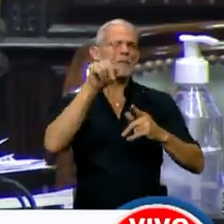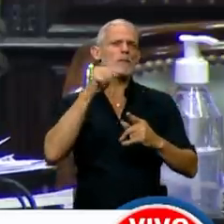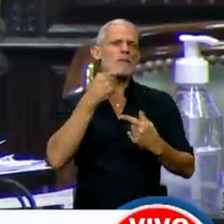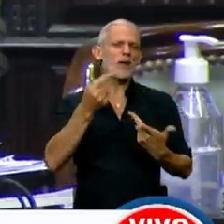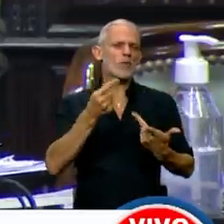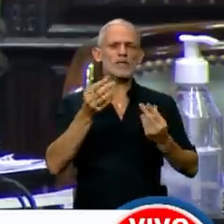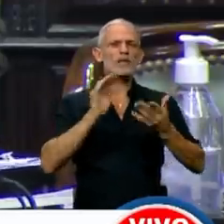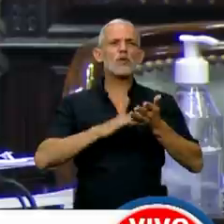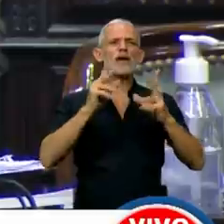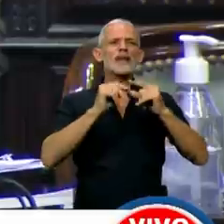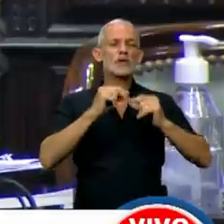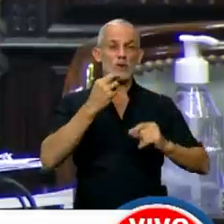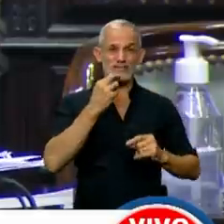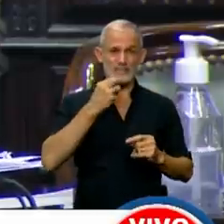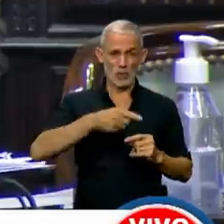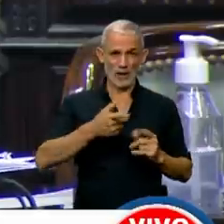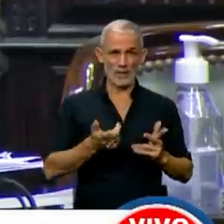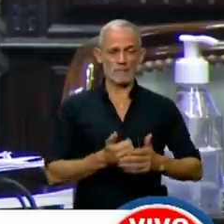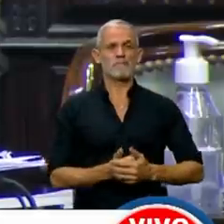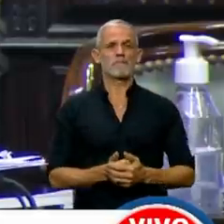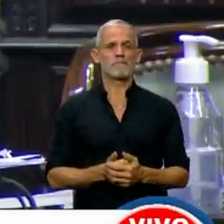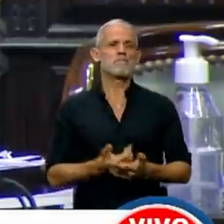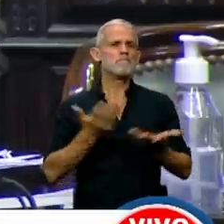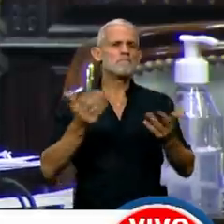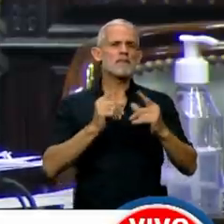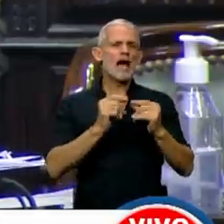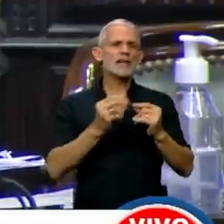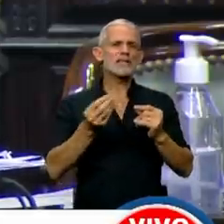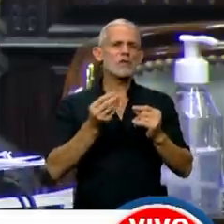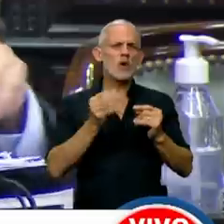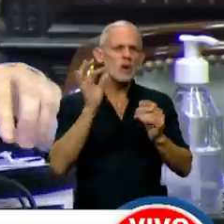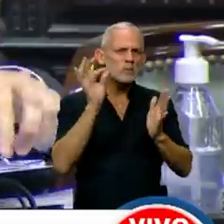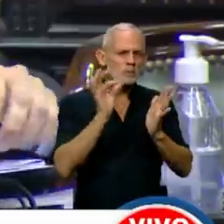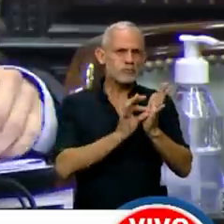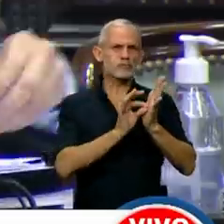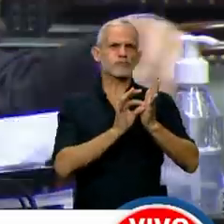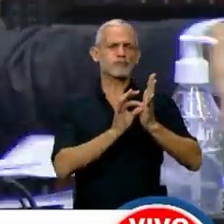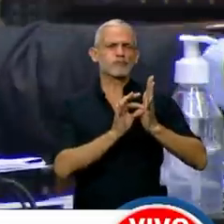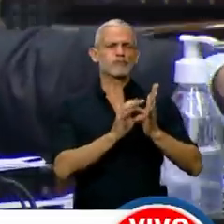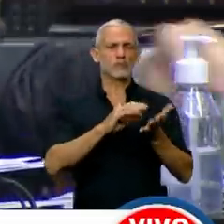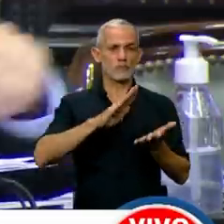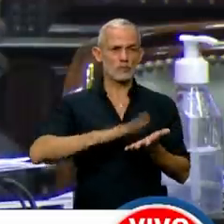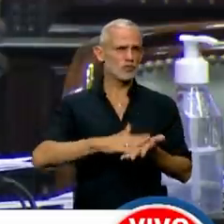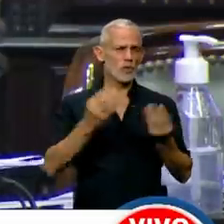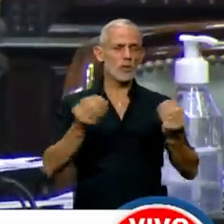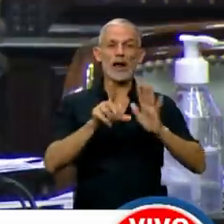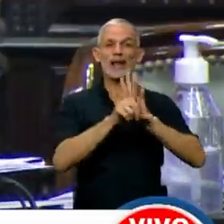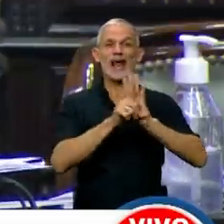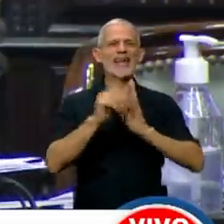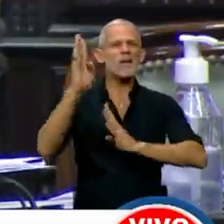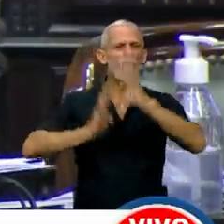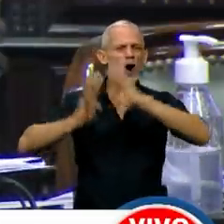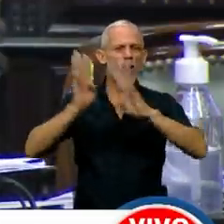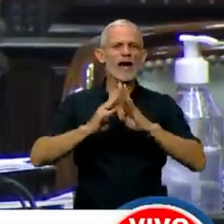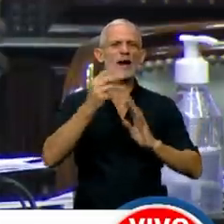del artículo 19 qué es el artículo particularmente de la ley de bosques